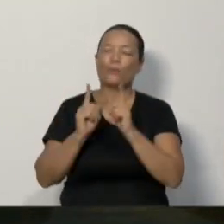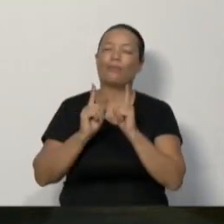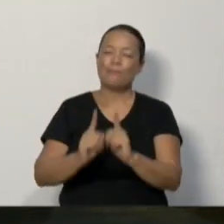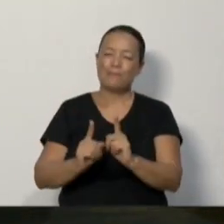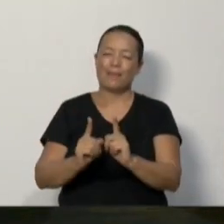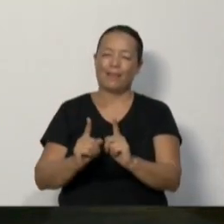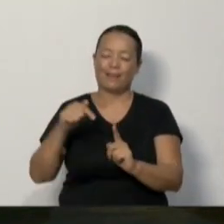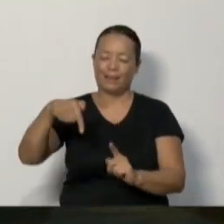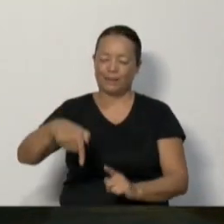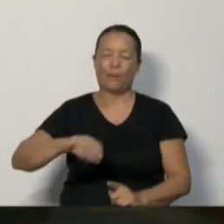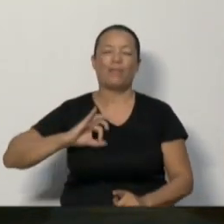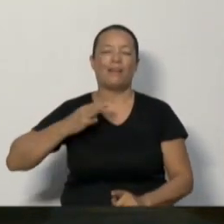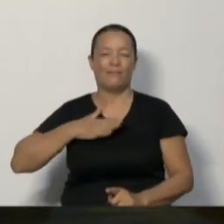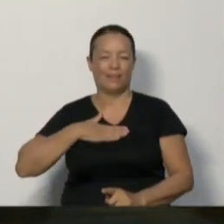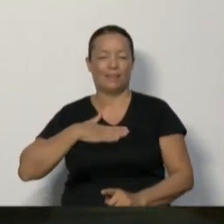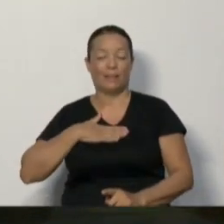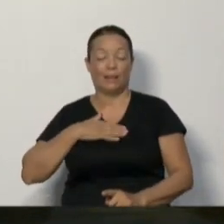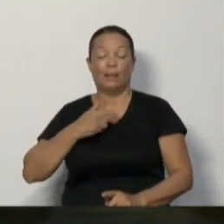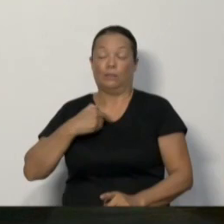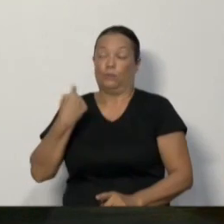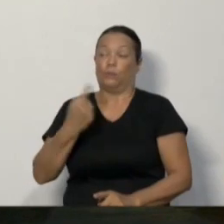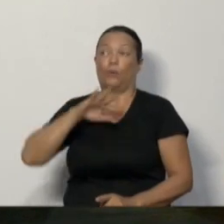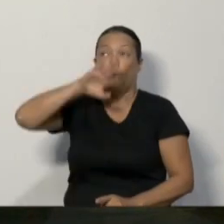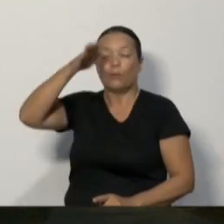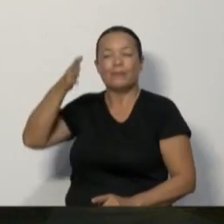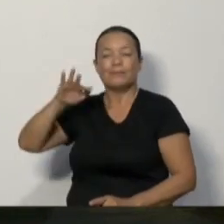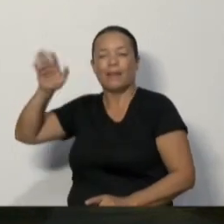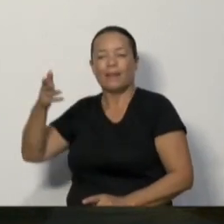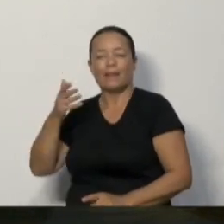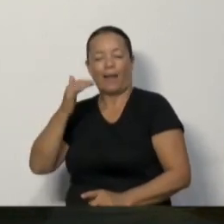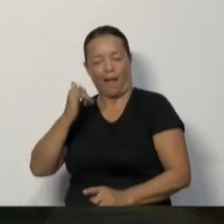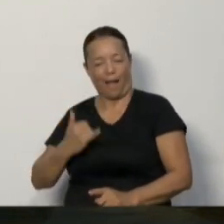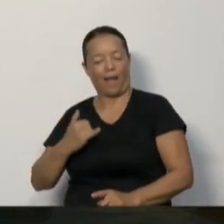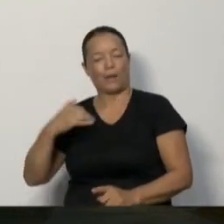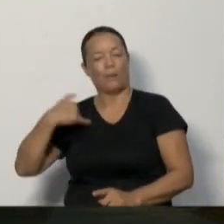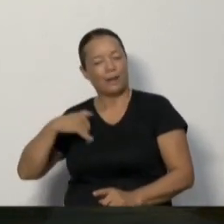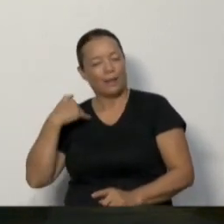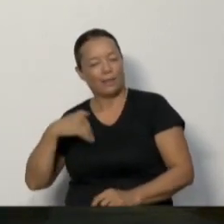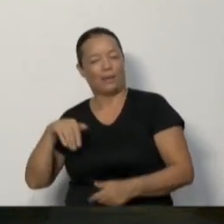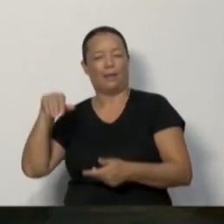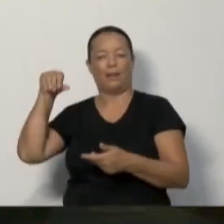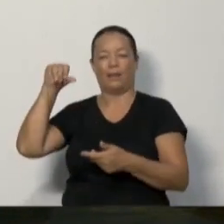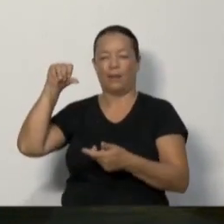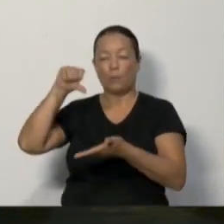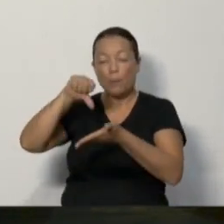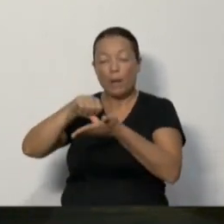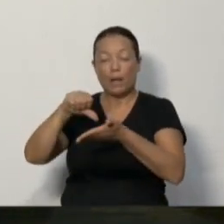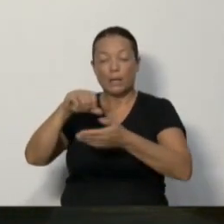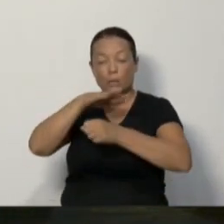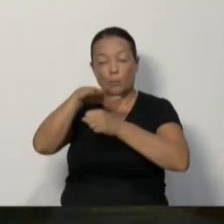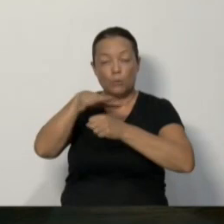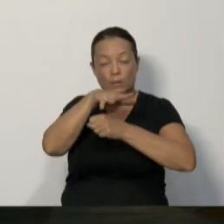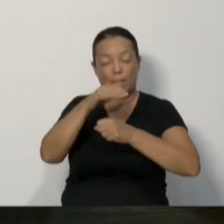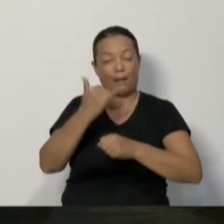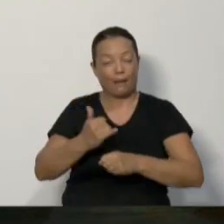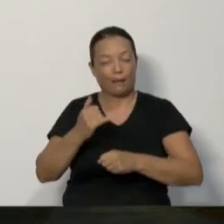nosotros. Tenemos nuestras cordilleras para atravesar como argentinos, como país, como comunidad, y cada uno